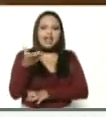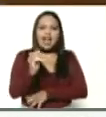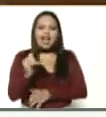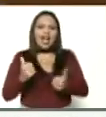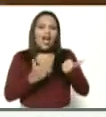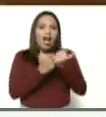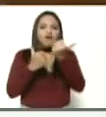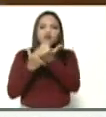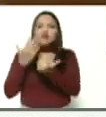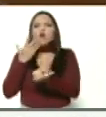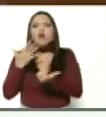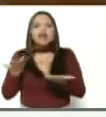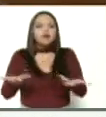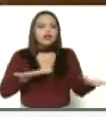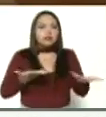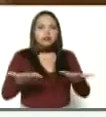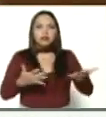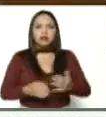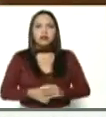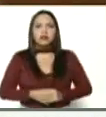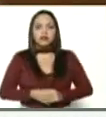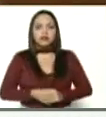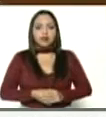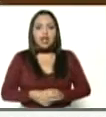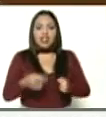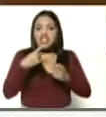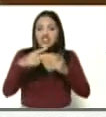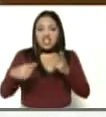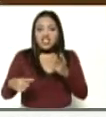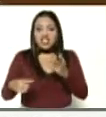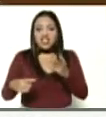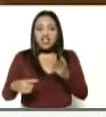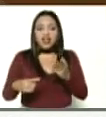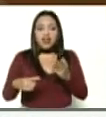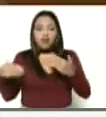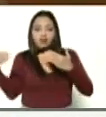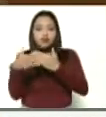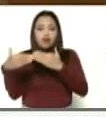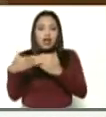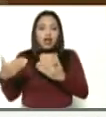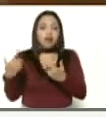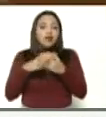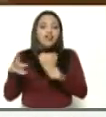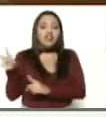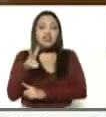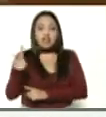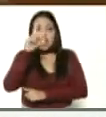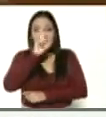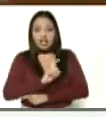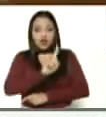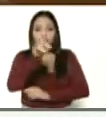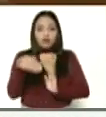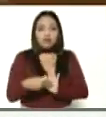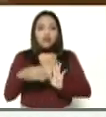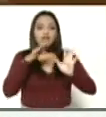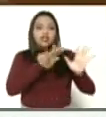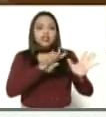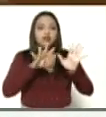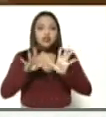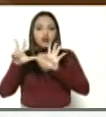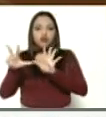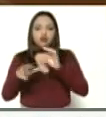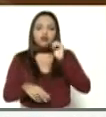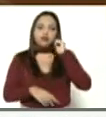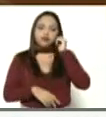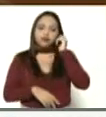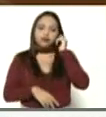porque por miles de causas que nos quieran imputar, sino que Venezuela fue la punta de lanza en el año 98